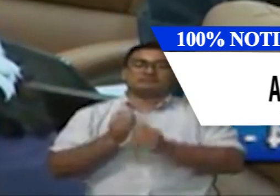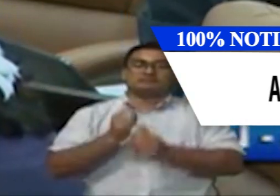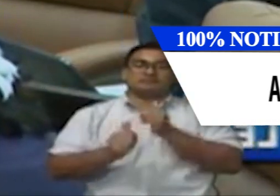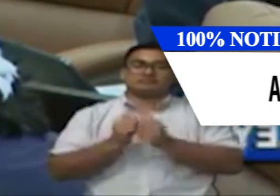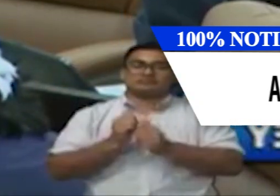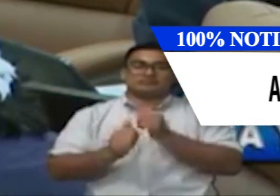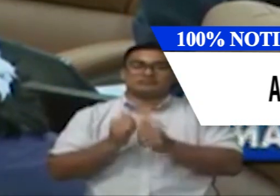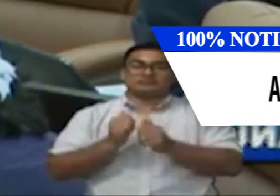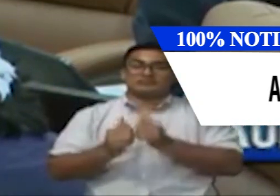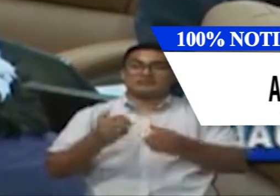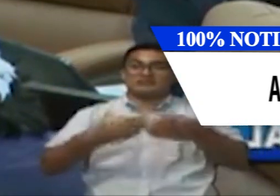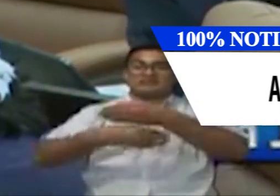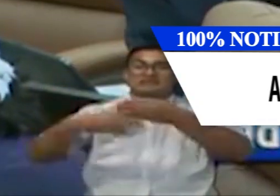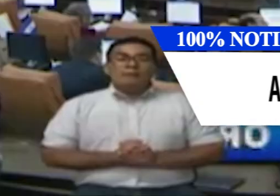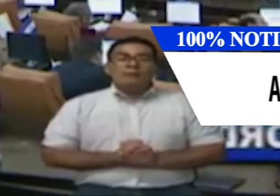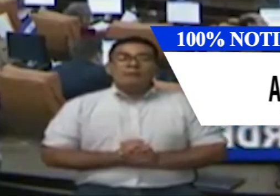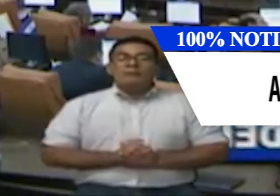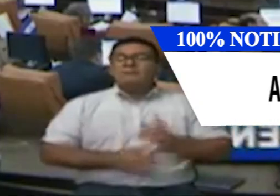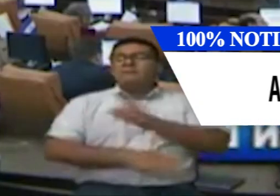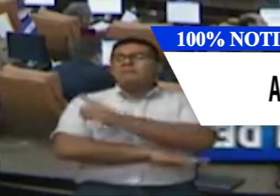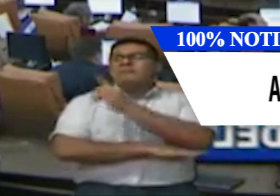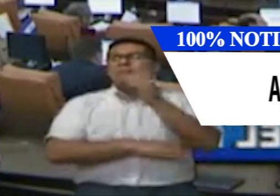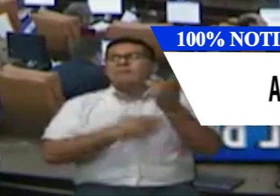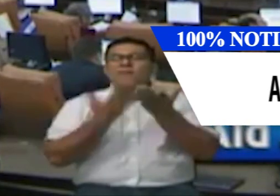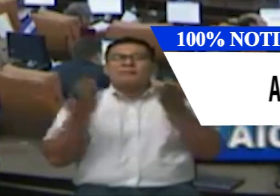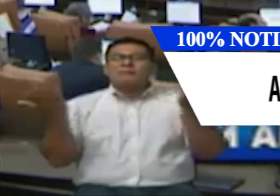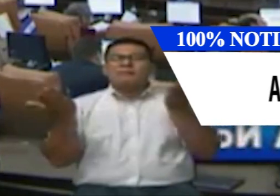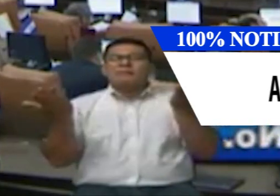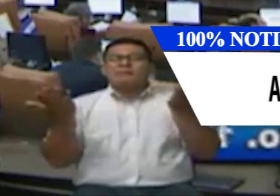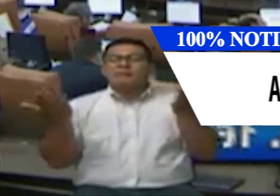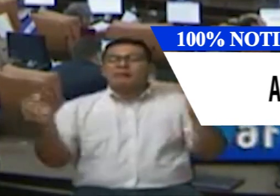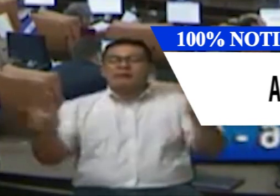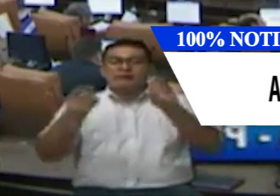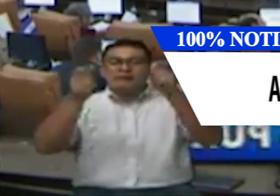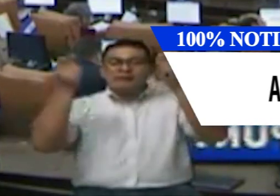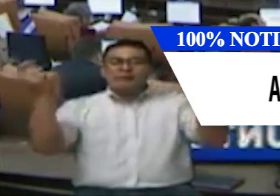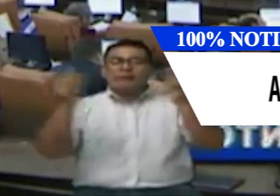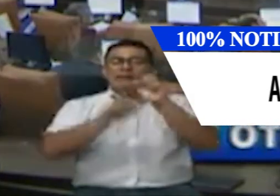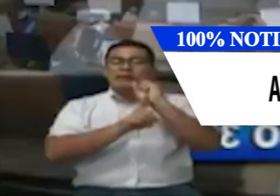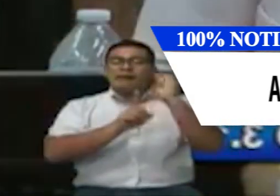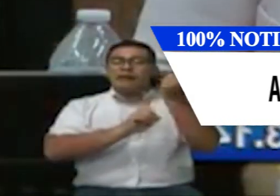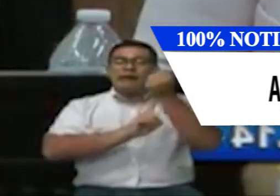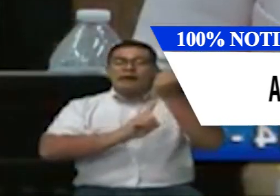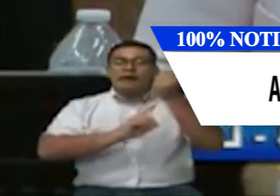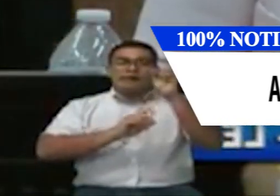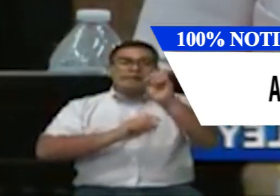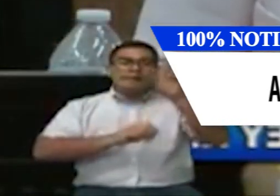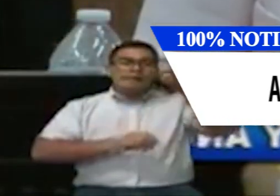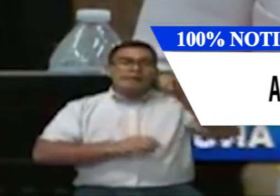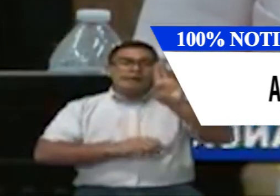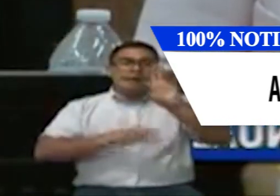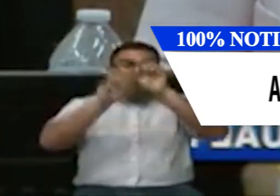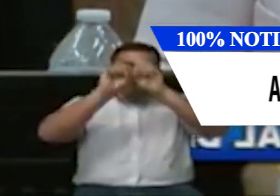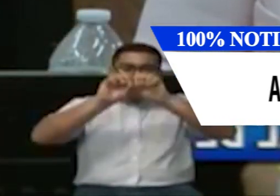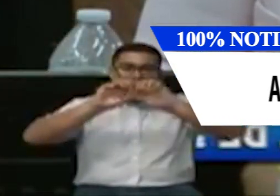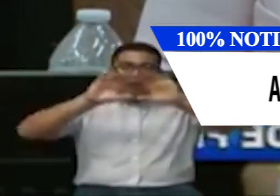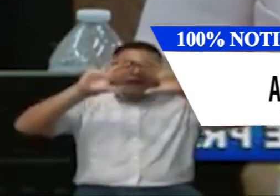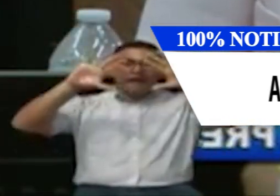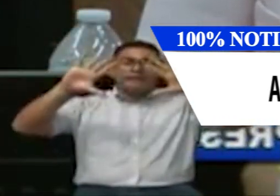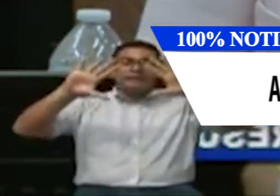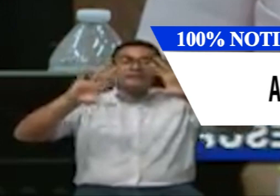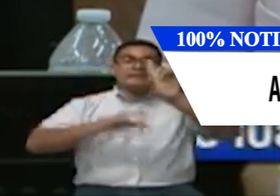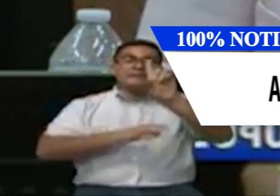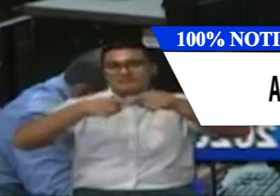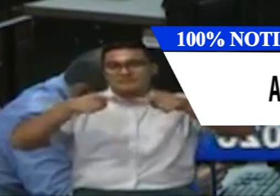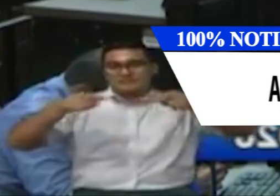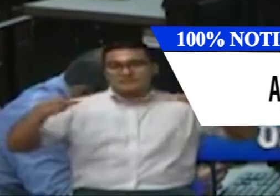afectaciones a la infraestructura. Los arnoldistas en el plenario, aunque votaron en contra de la aprobación de la ley, critican a